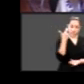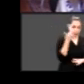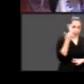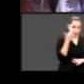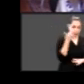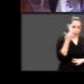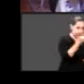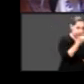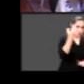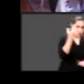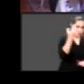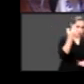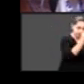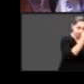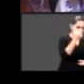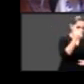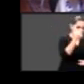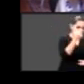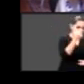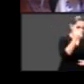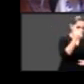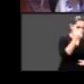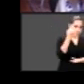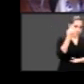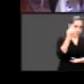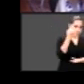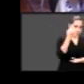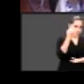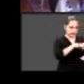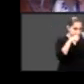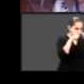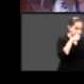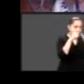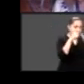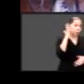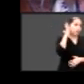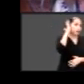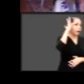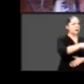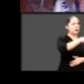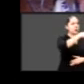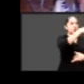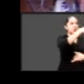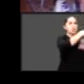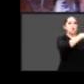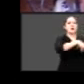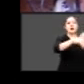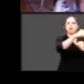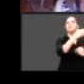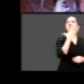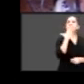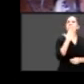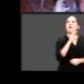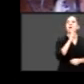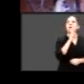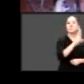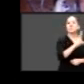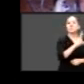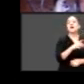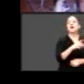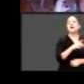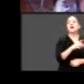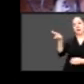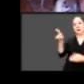retorno incluso la recomendación es que en periodos de escasez de recursos o en países que tienen